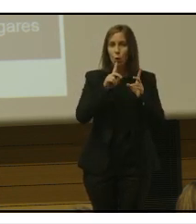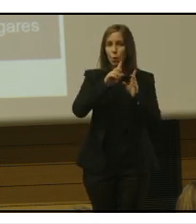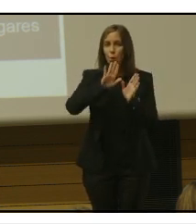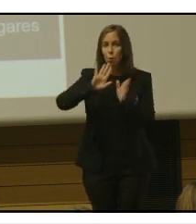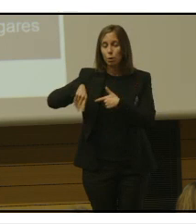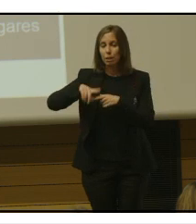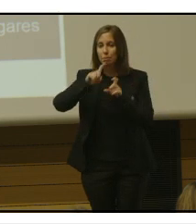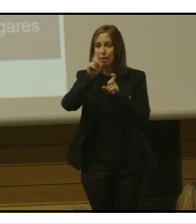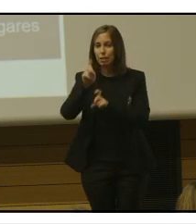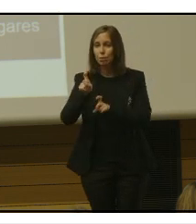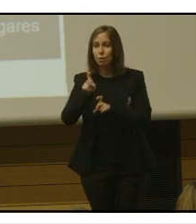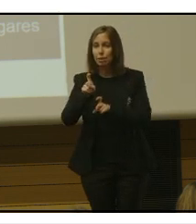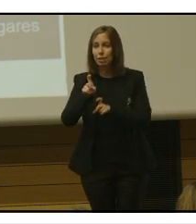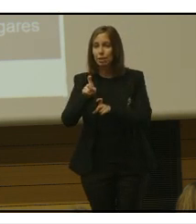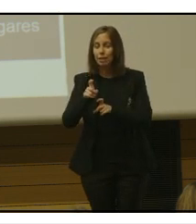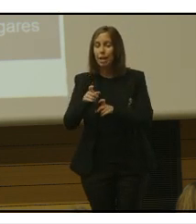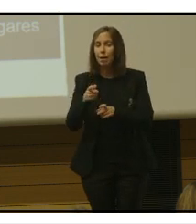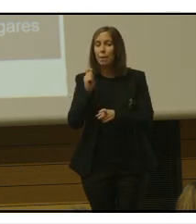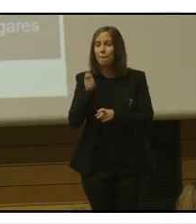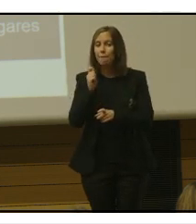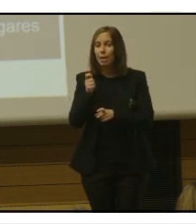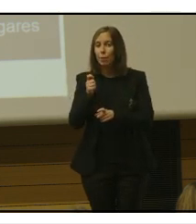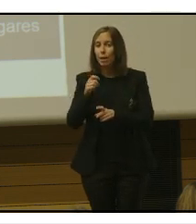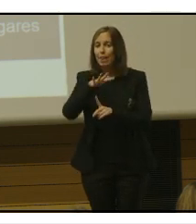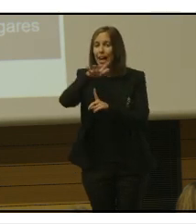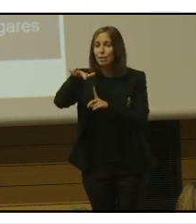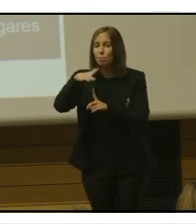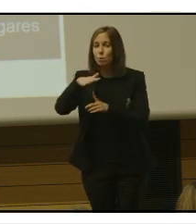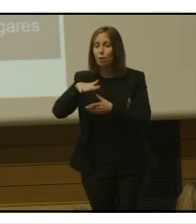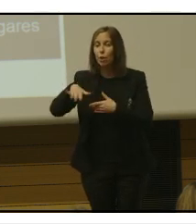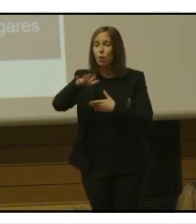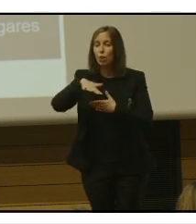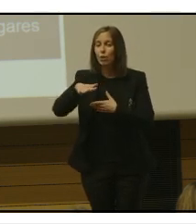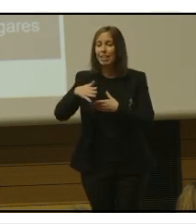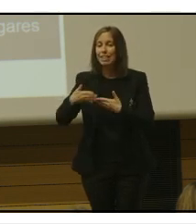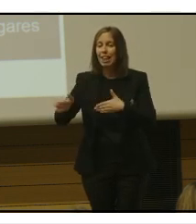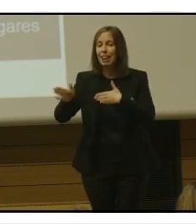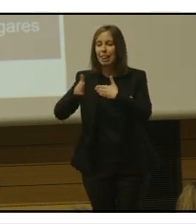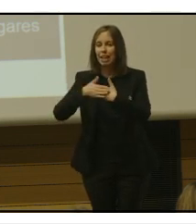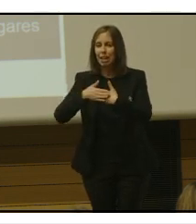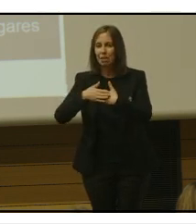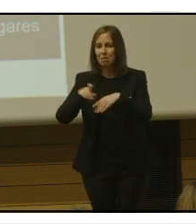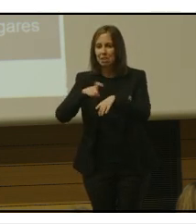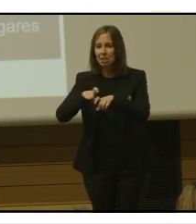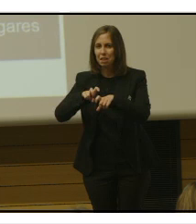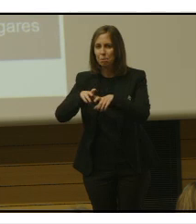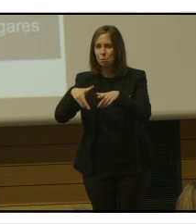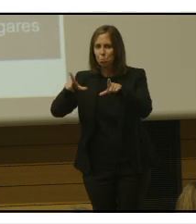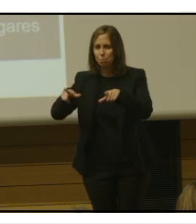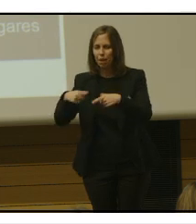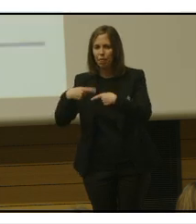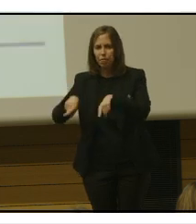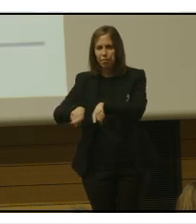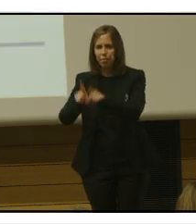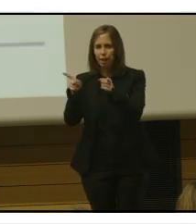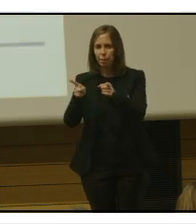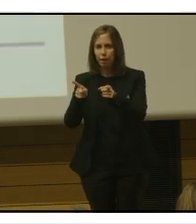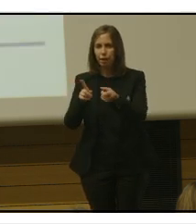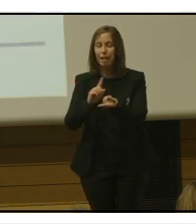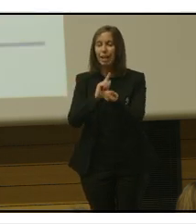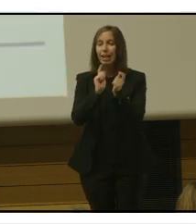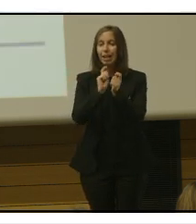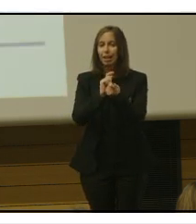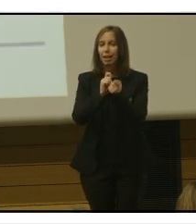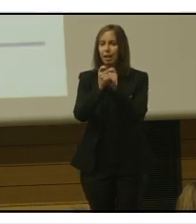preguntan por la frecuencia de exposición en lugares cerrados, sin diferenciar los tipos de lugares. Cambios en las formas de preguntar pueden